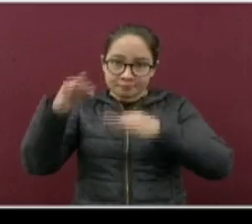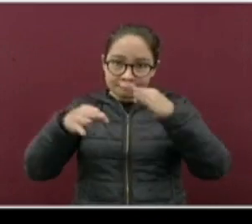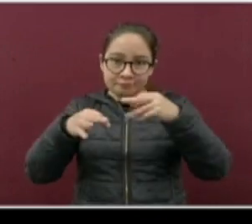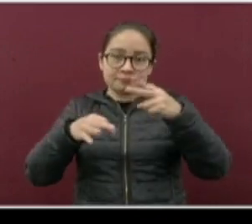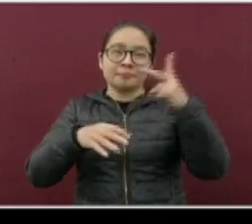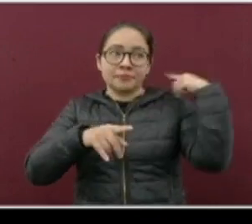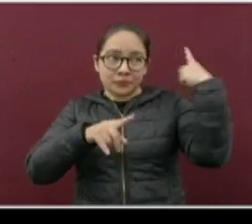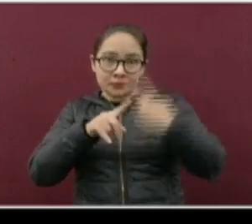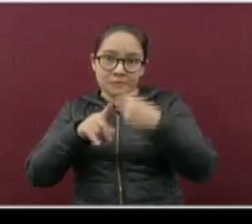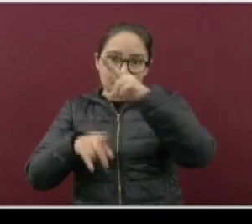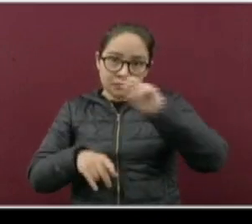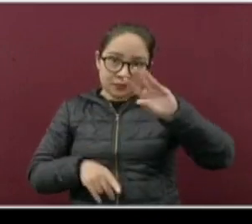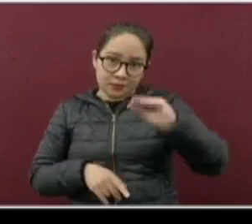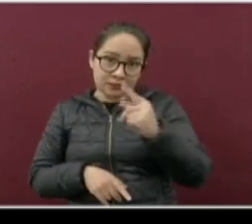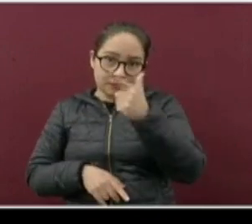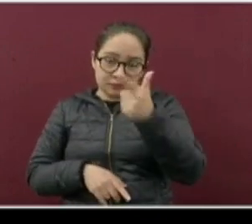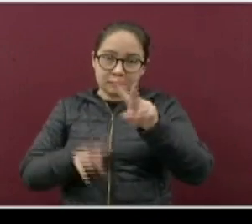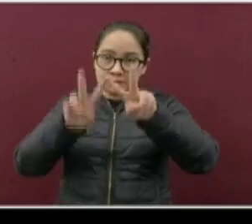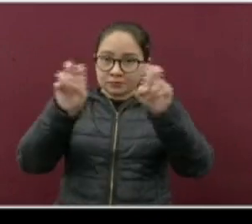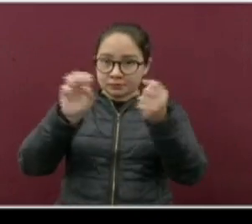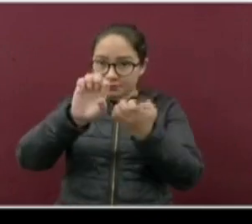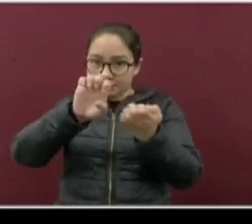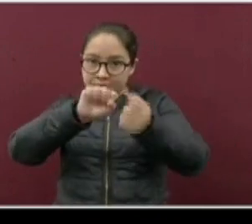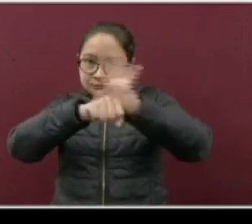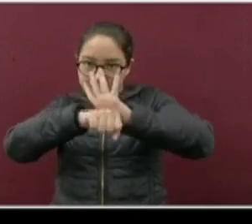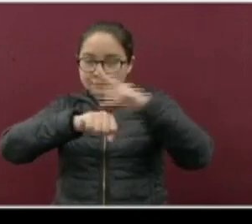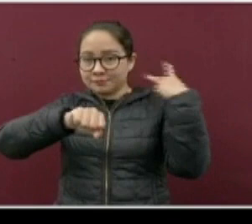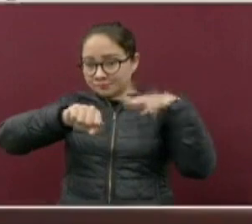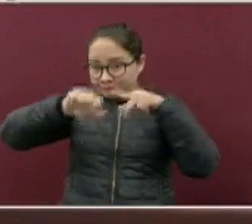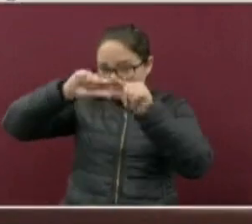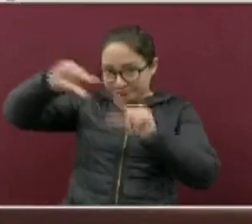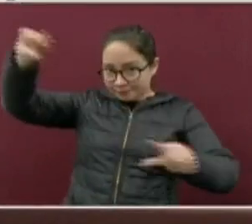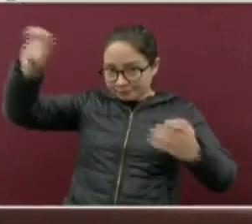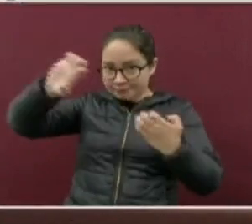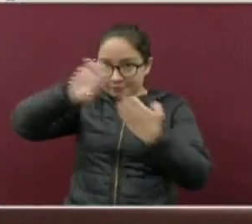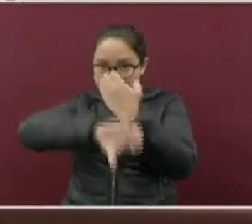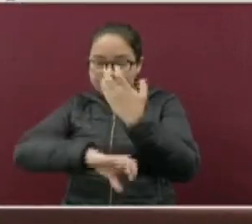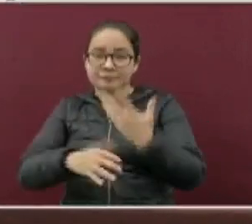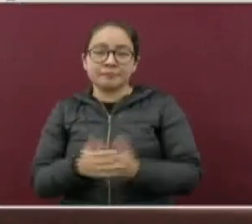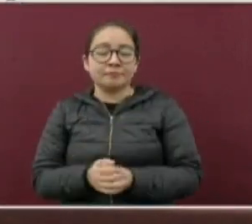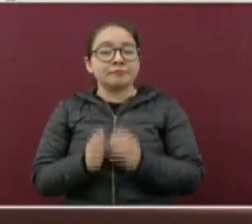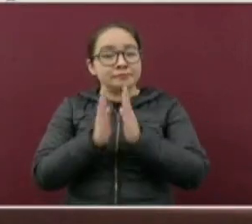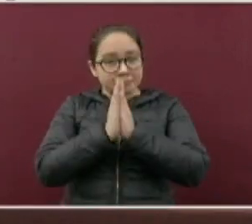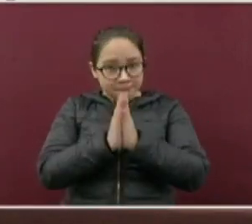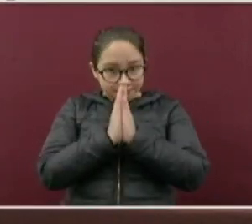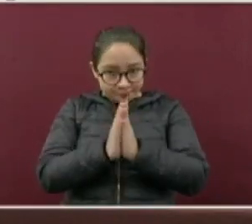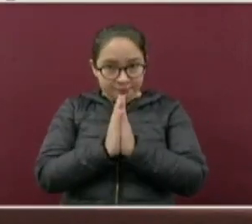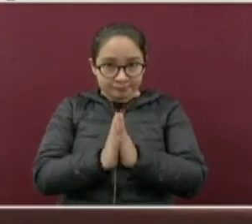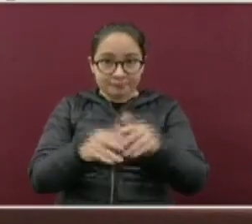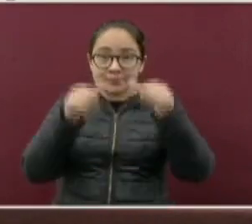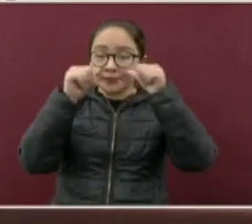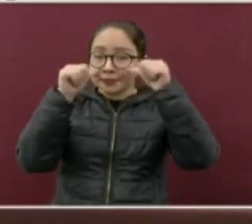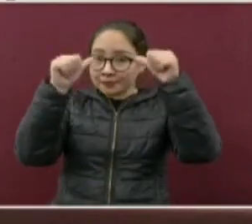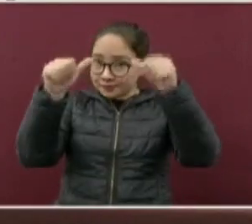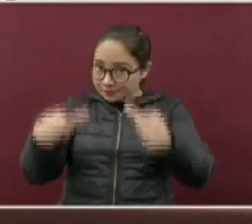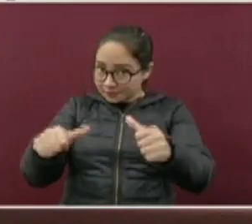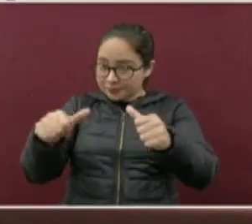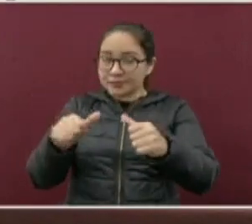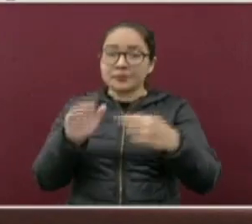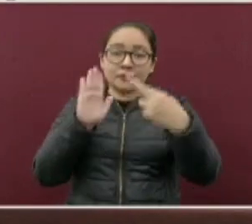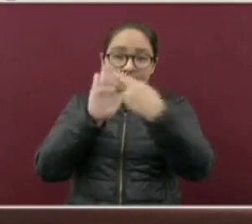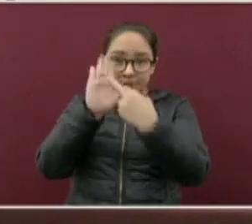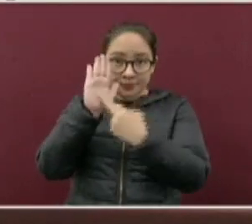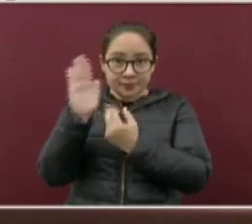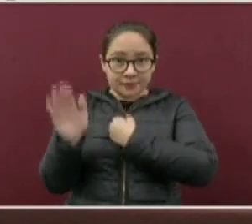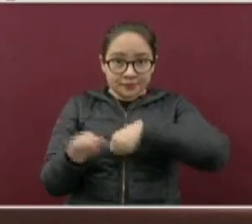297 de la actualización del coronavirus en nuestra entidad. Los invito a poner mucha atención, seguir las